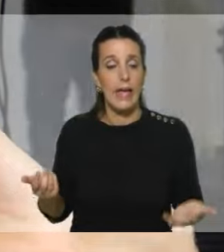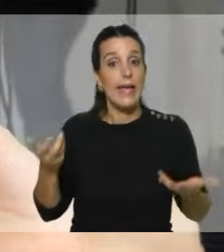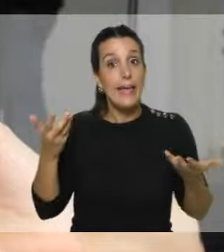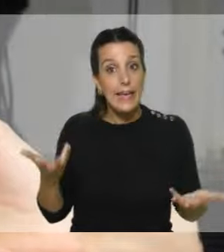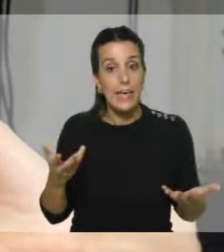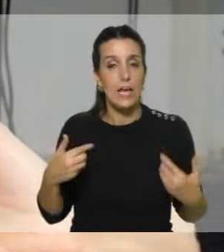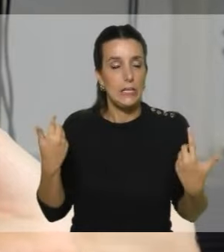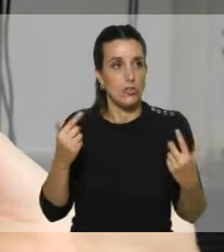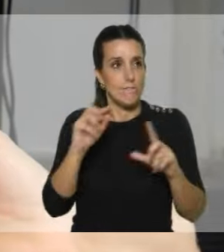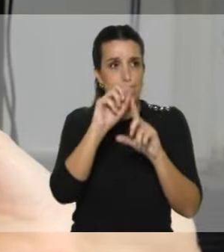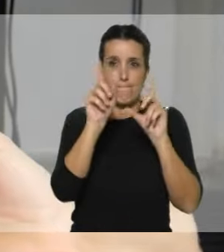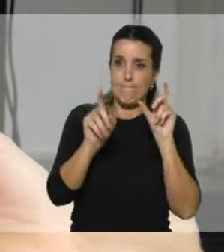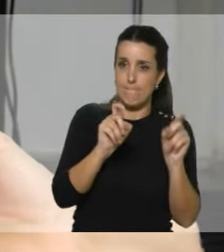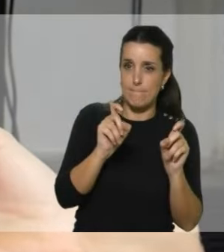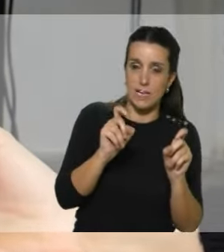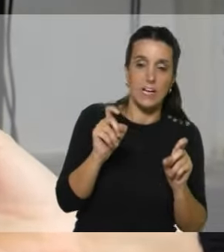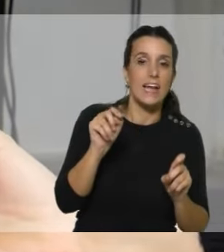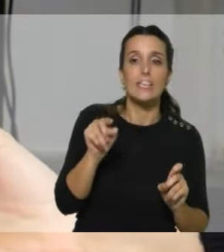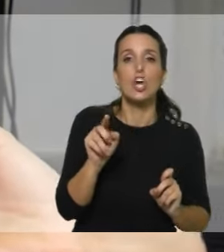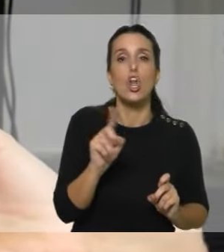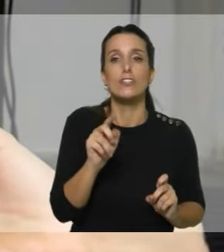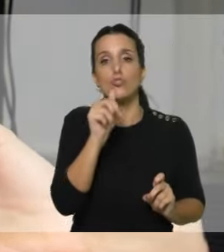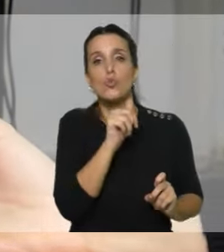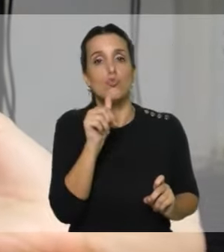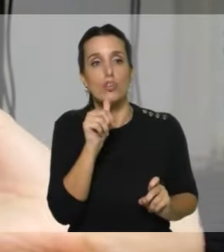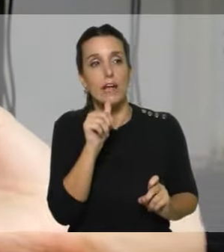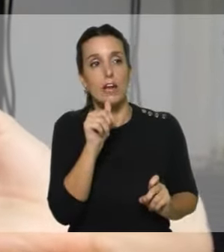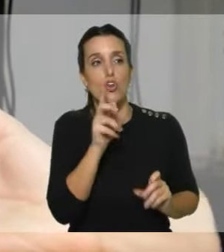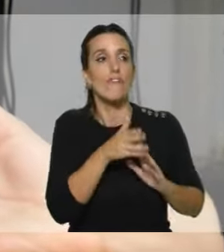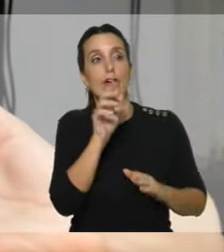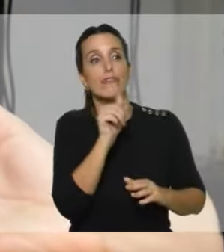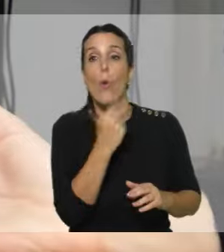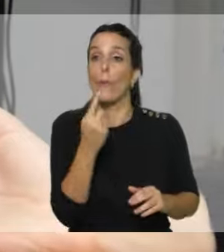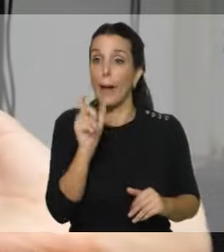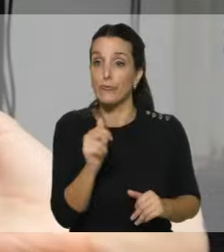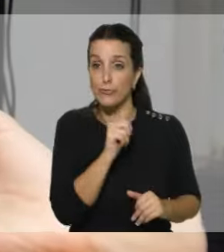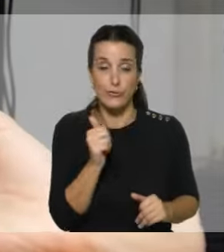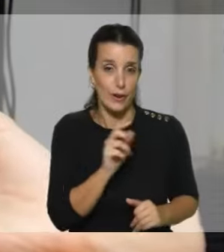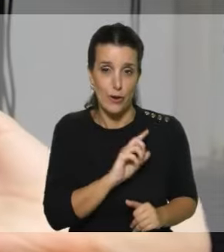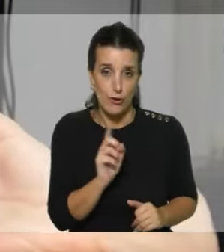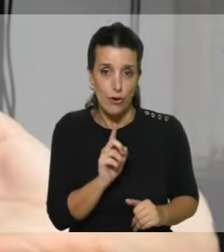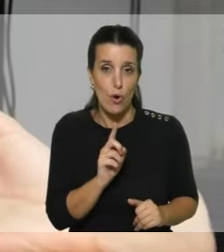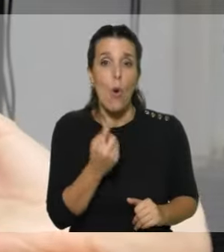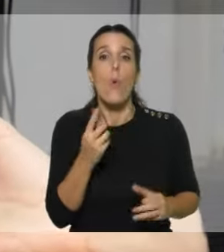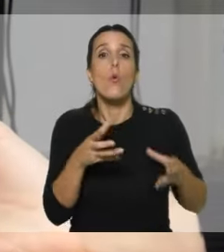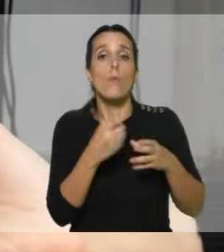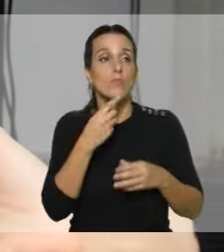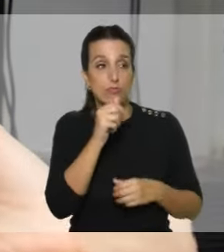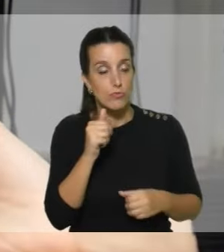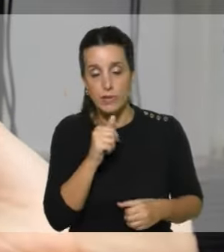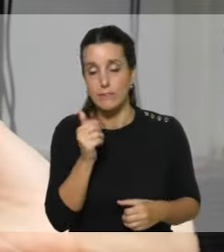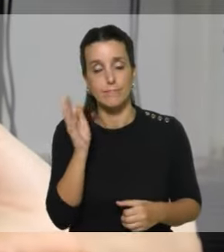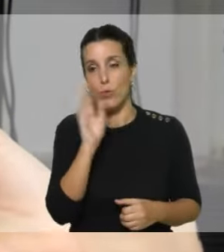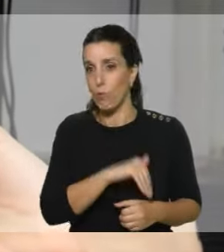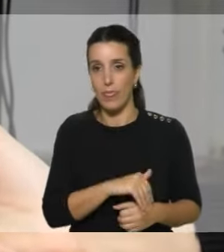que hacer preguntas. Esto no lo va a solucionar una persona, no lo va a solucionar un partido, no va a